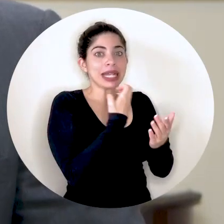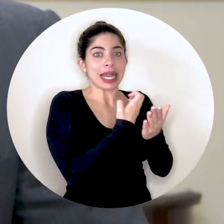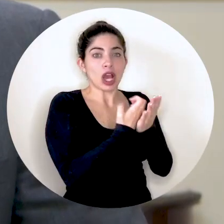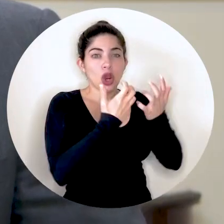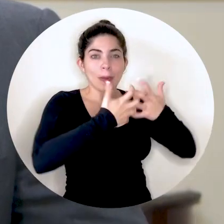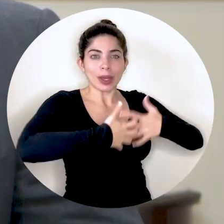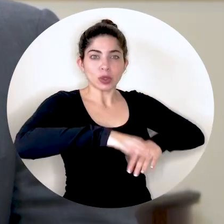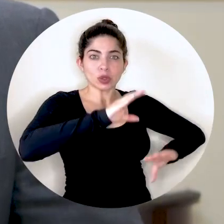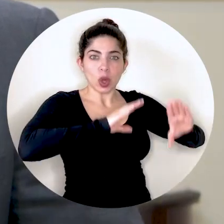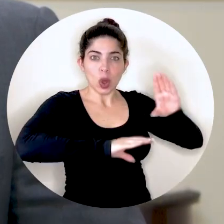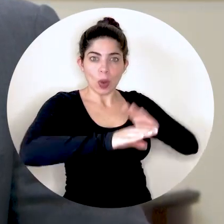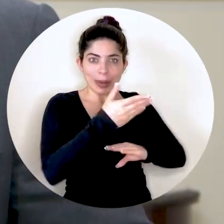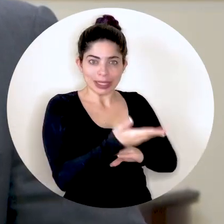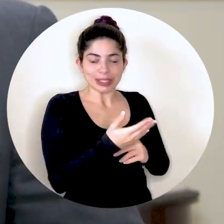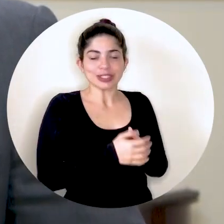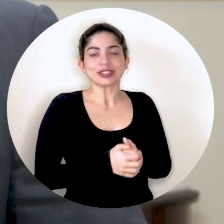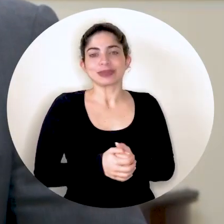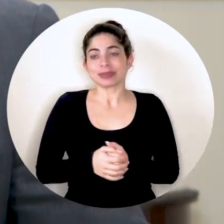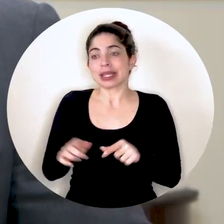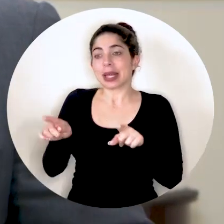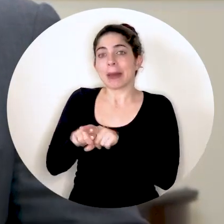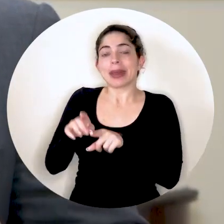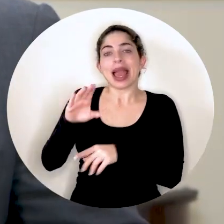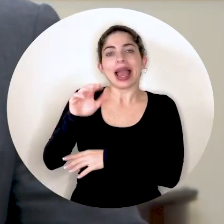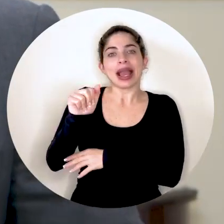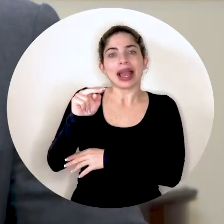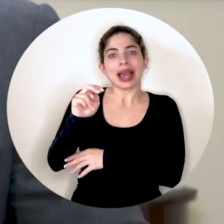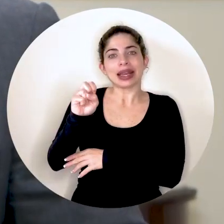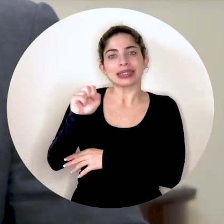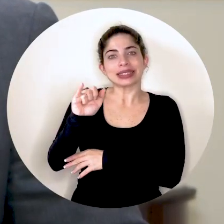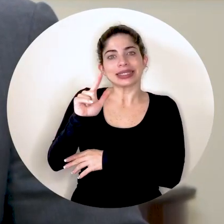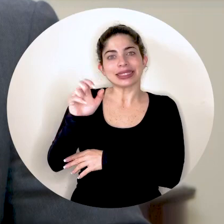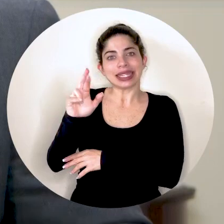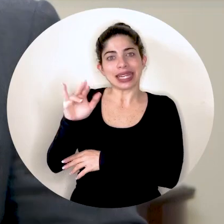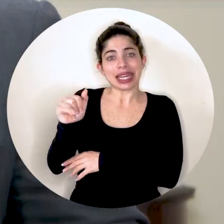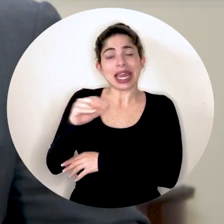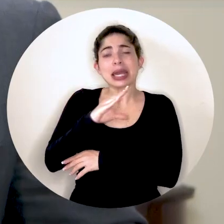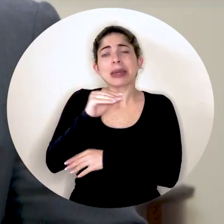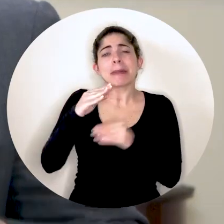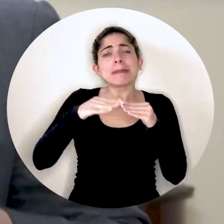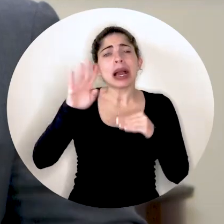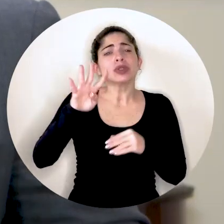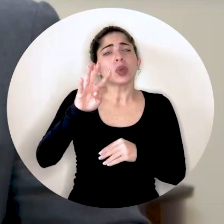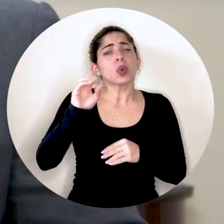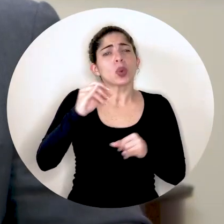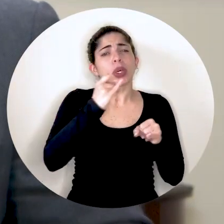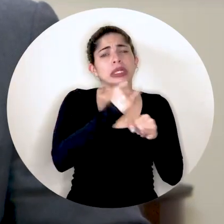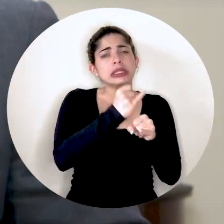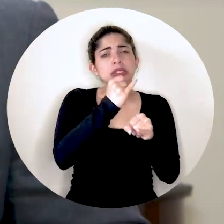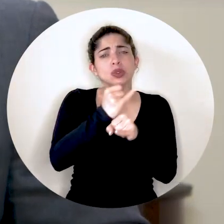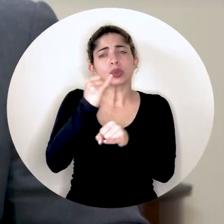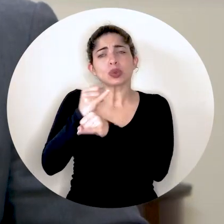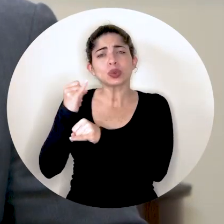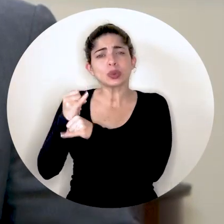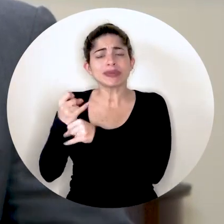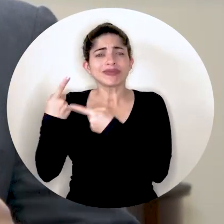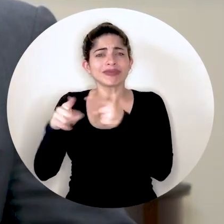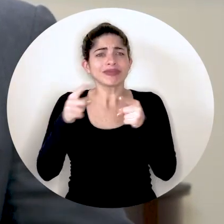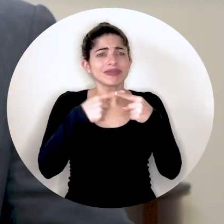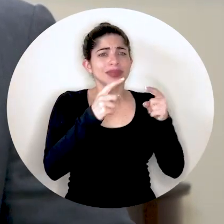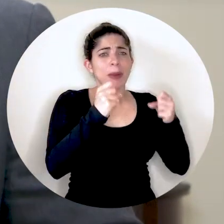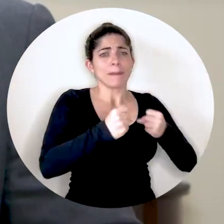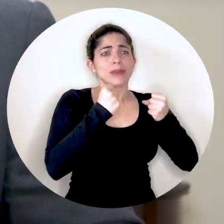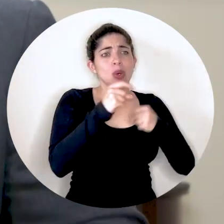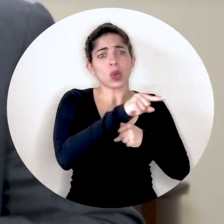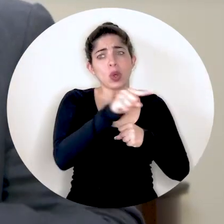de Economía, Industria y Comercio, a la Cancillería y a más de 40 instituciones de los